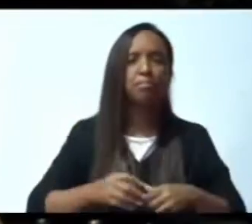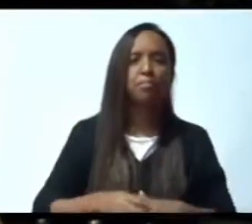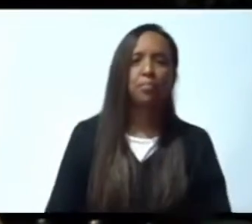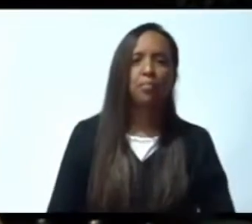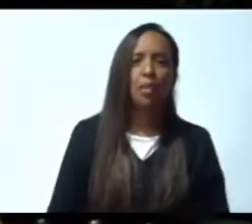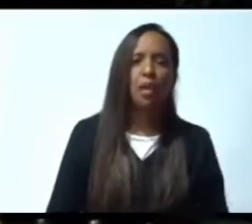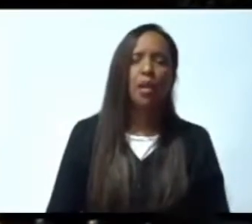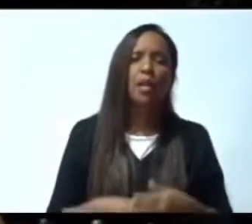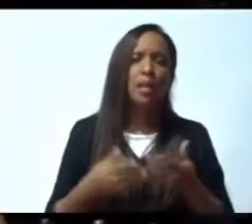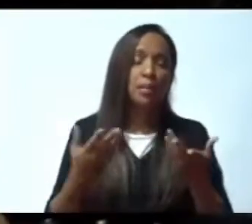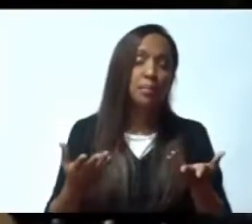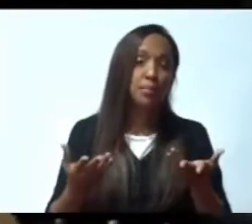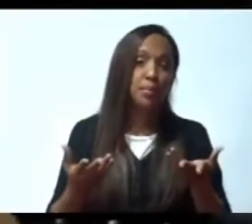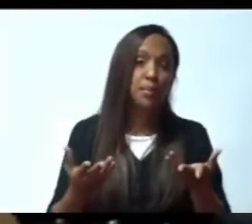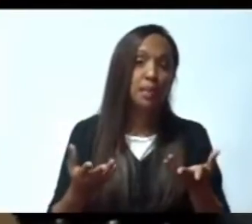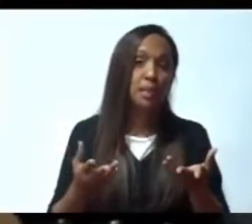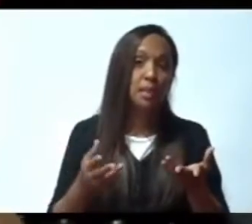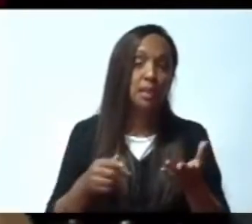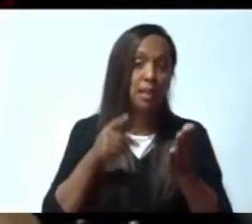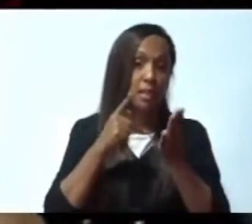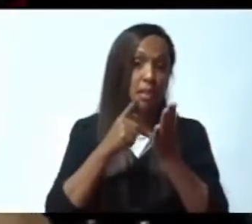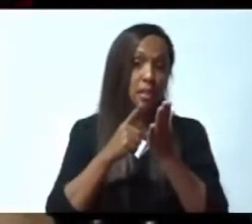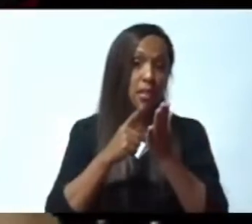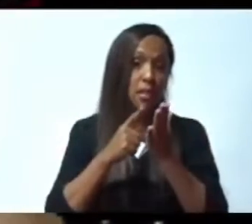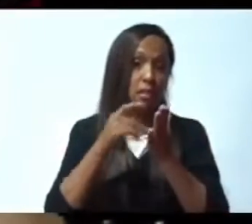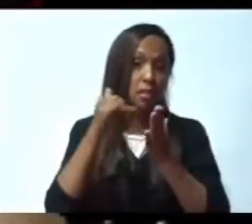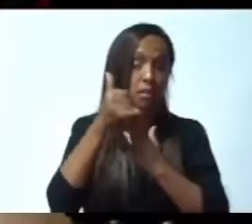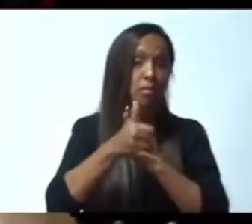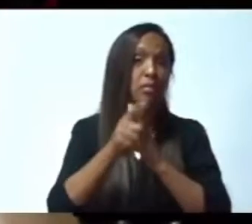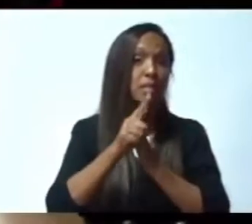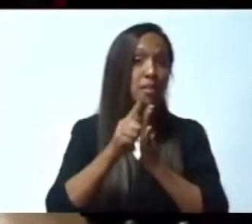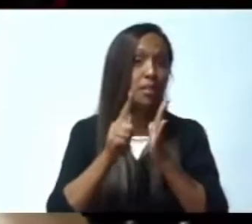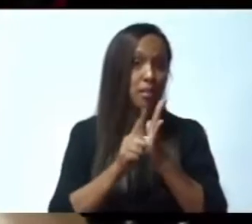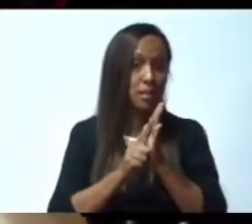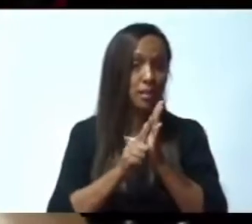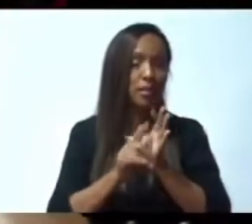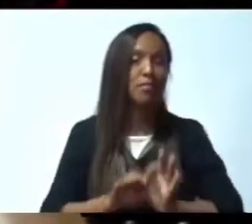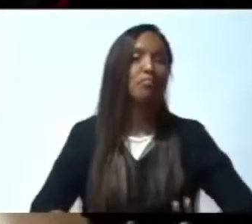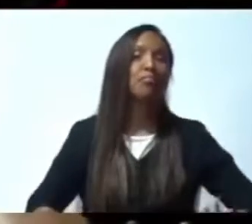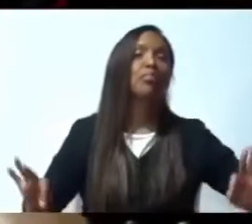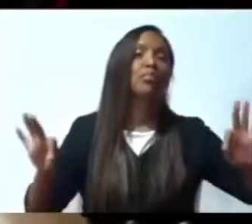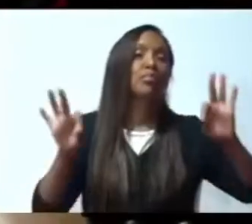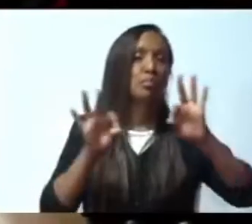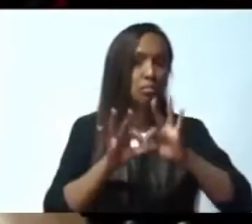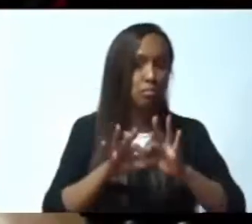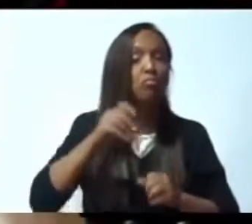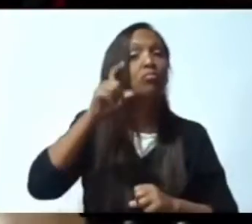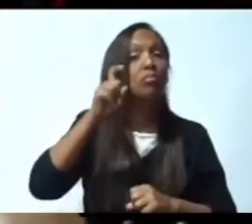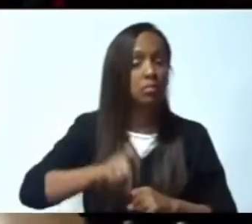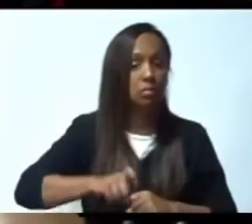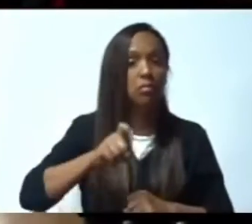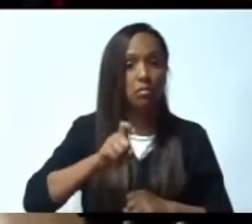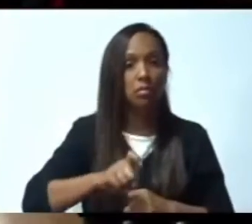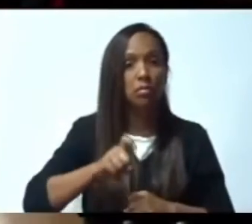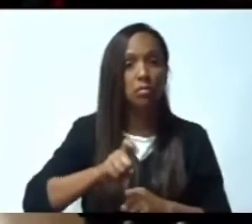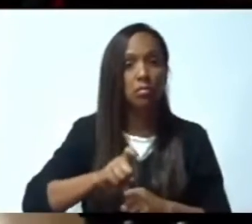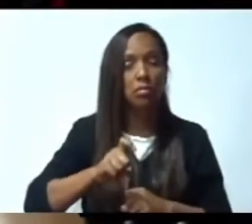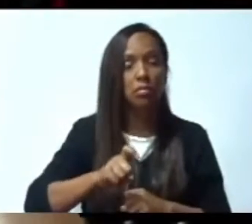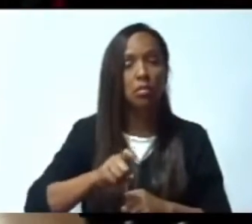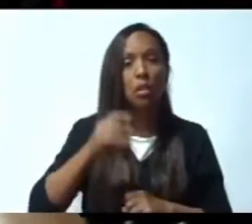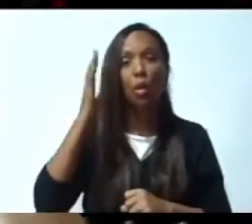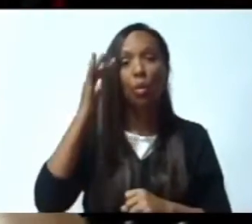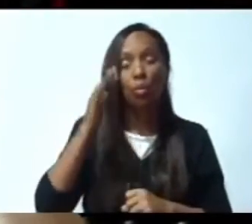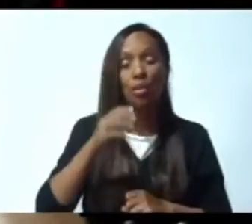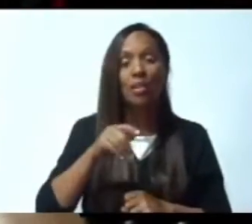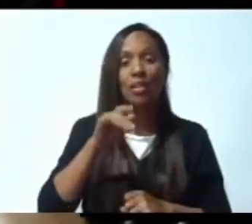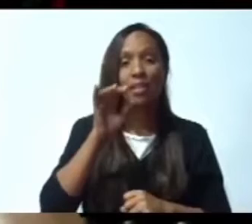Este es un proyecto de ley muy necesario y muy importante. Es un producto que tiene que ser